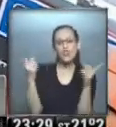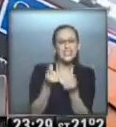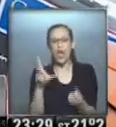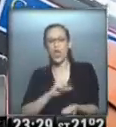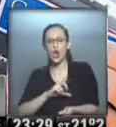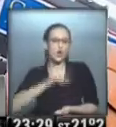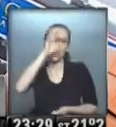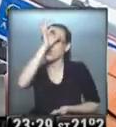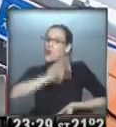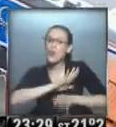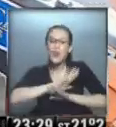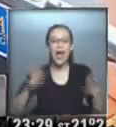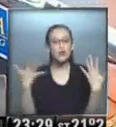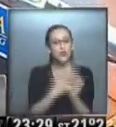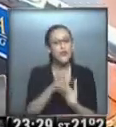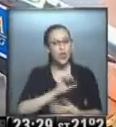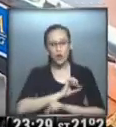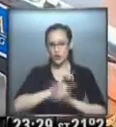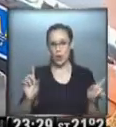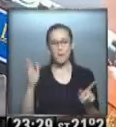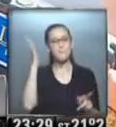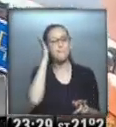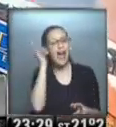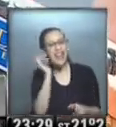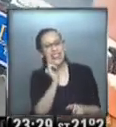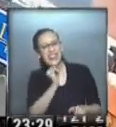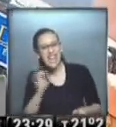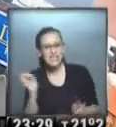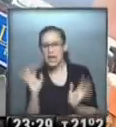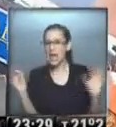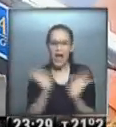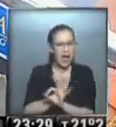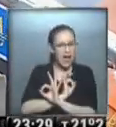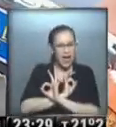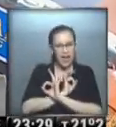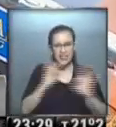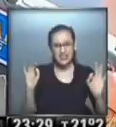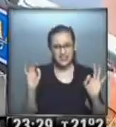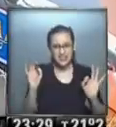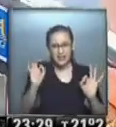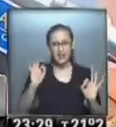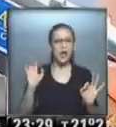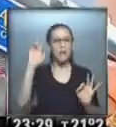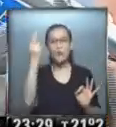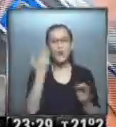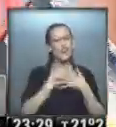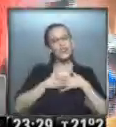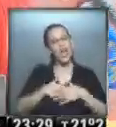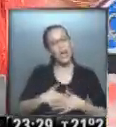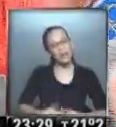dolor jamás, jamás. Y sin anestesia, sin anestésico ni nada, se fue tranquilo y en